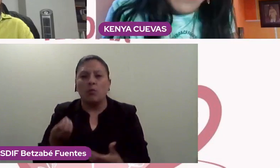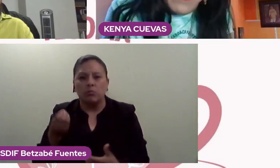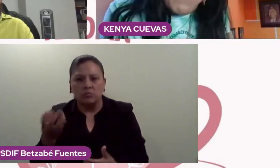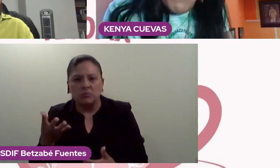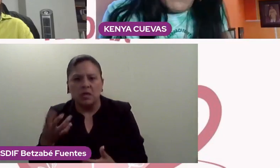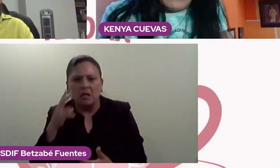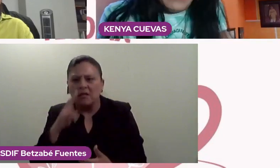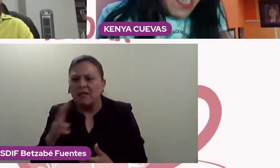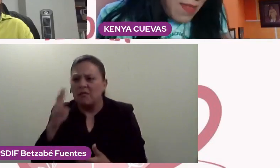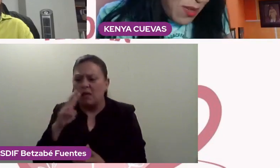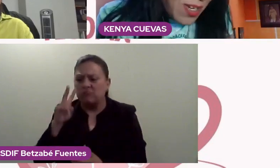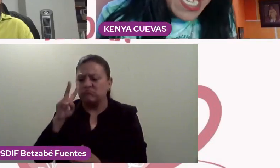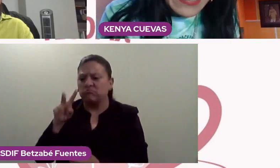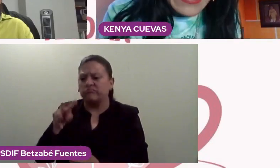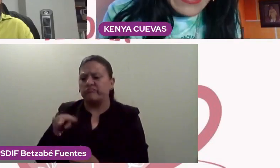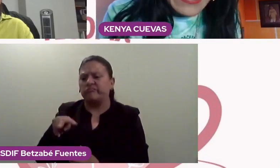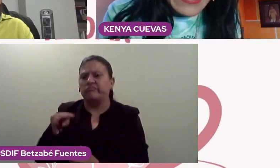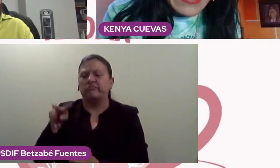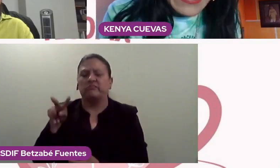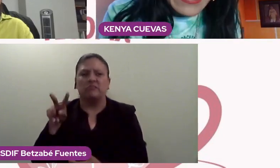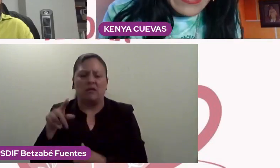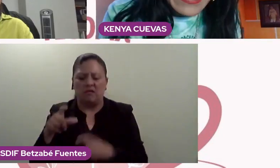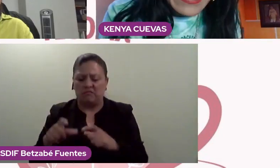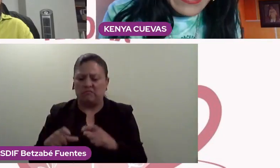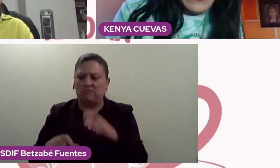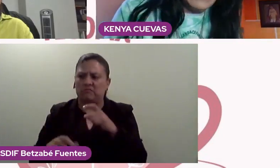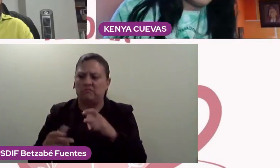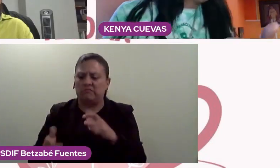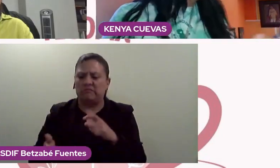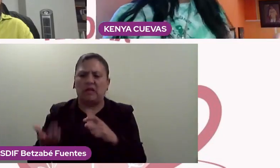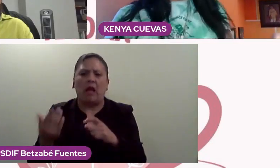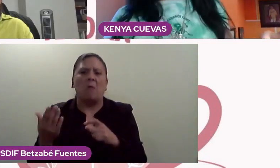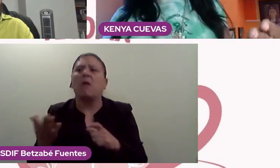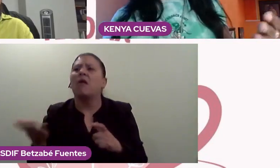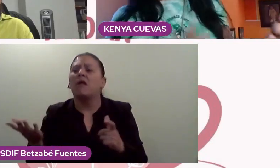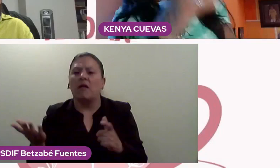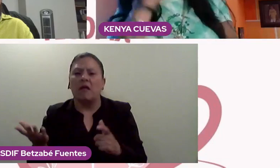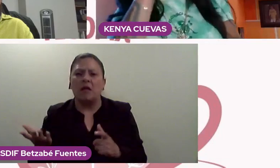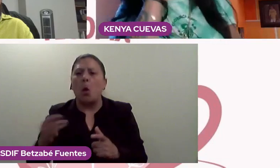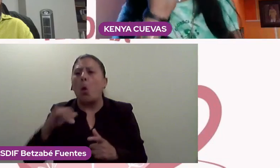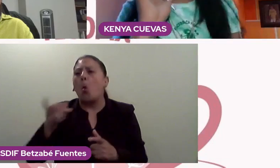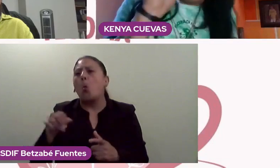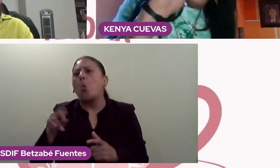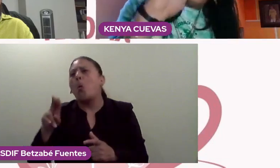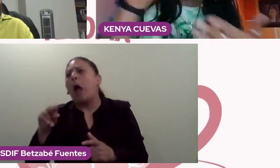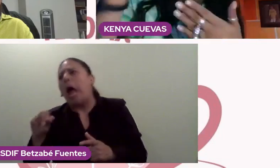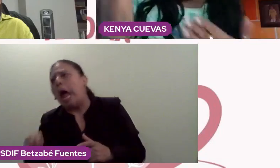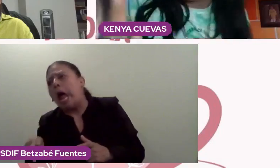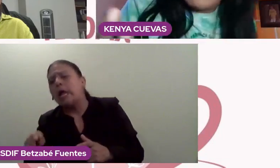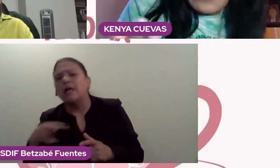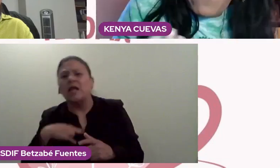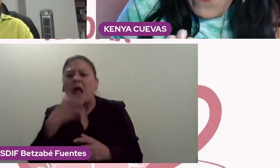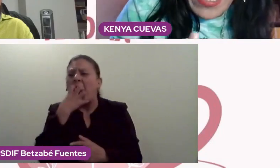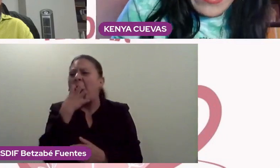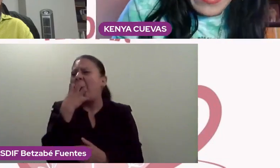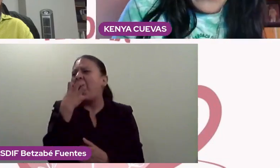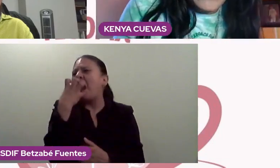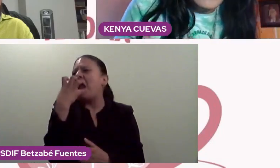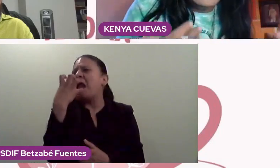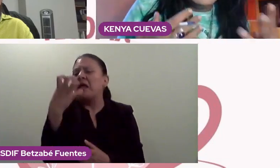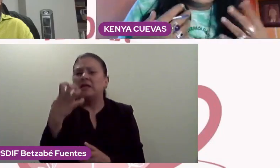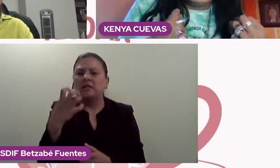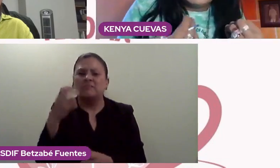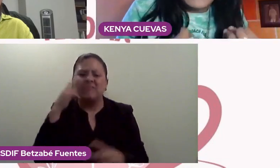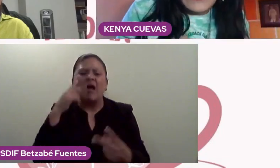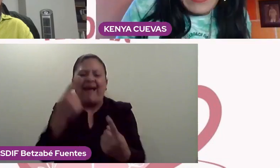ven y te ven bien femenina y ven tu credencial y de repente dicen, a ver, Juan Pérez, pero hasta lo gritan aunque te vean enfrente,